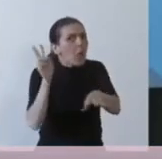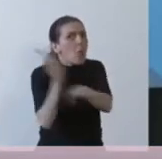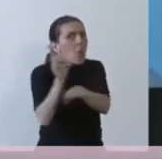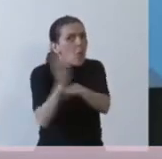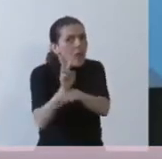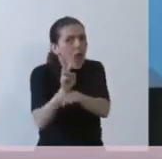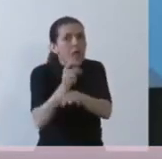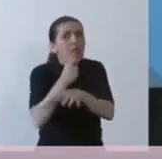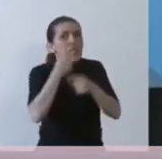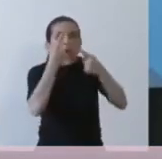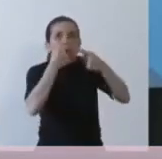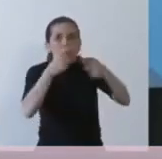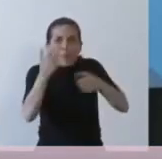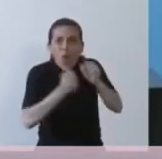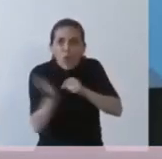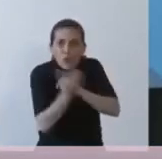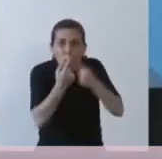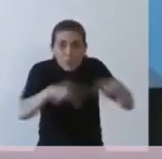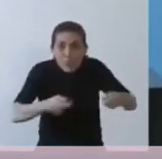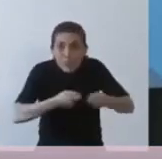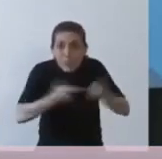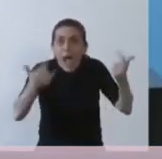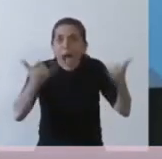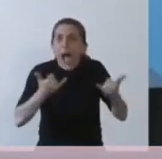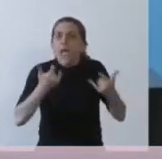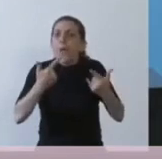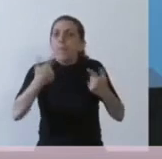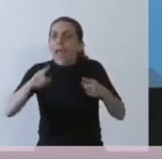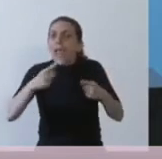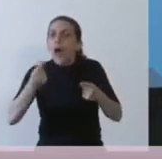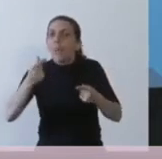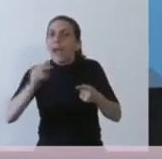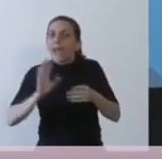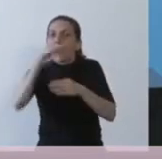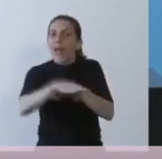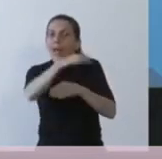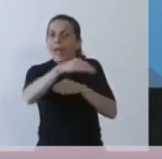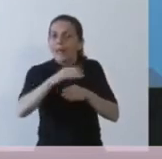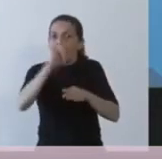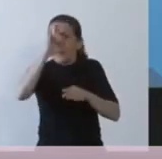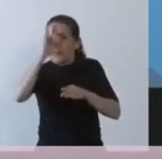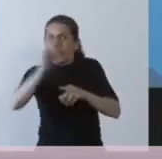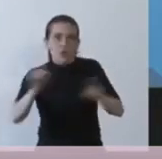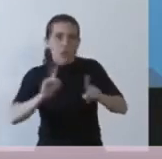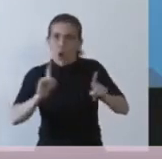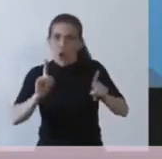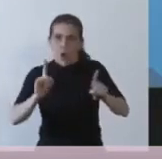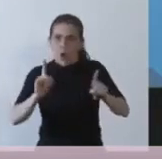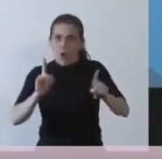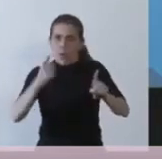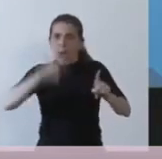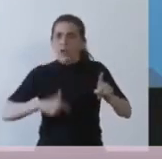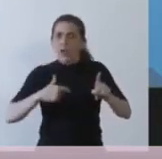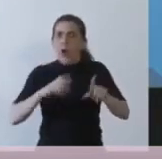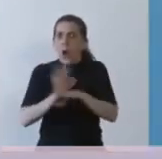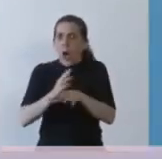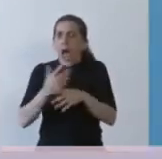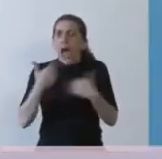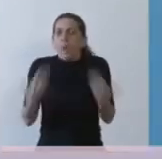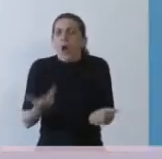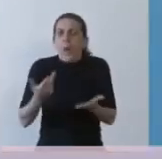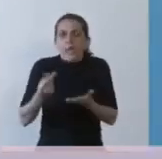abastecimiento y que no hay prácticas de precios en las cuales quienes forman precios se aprovechen de la situación el ministro